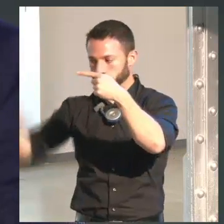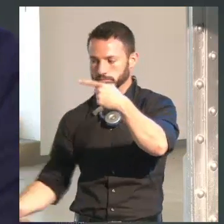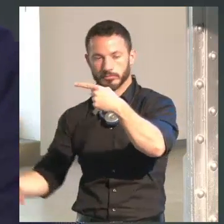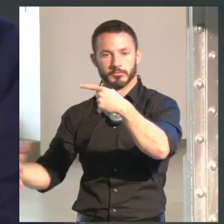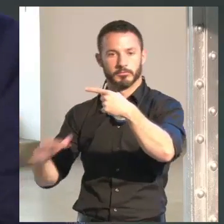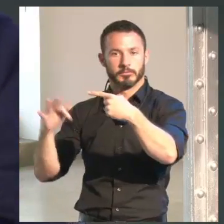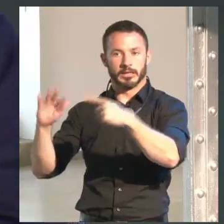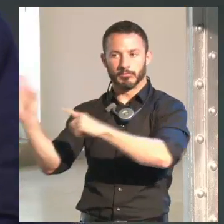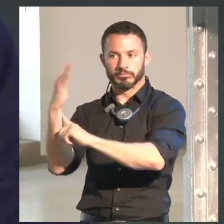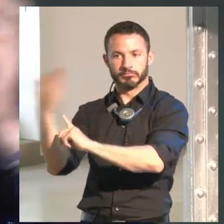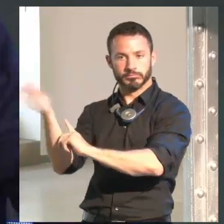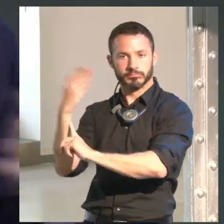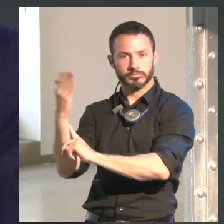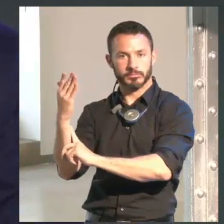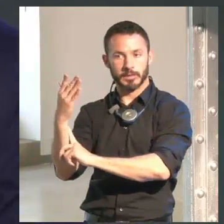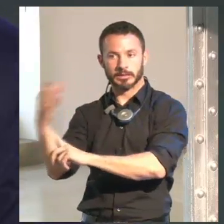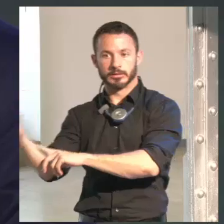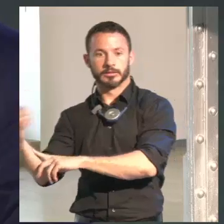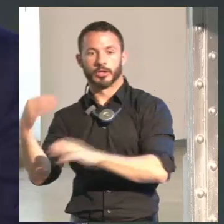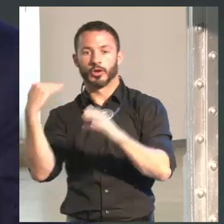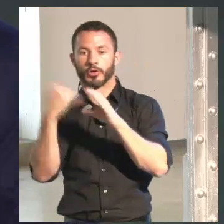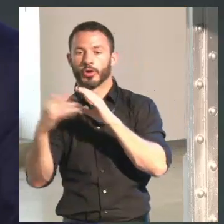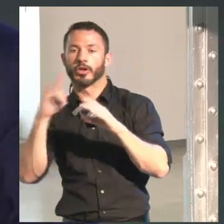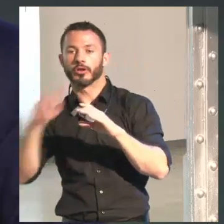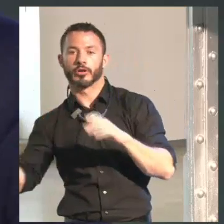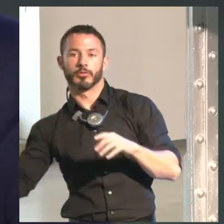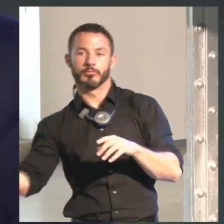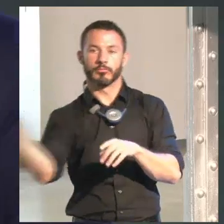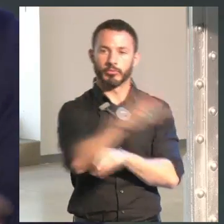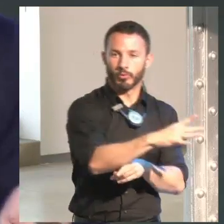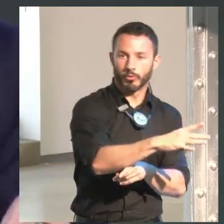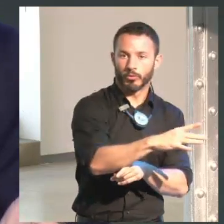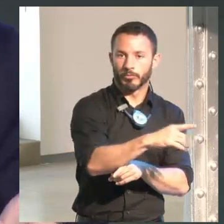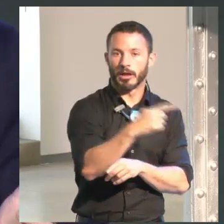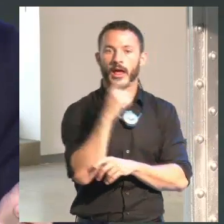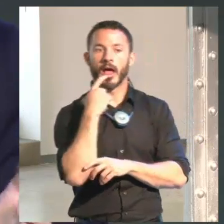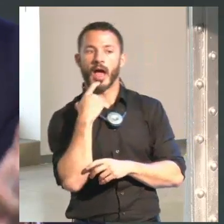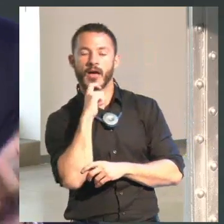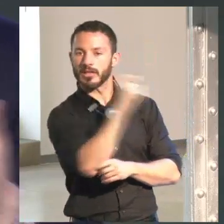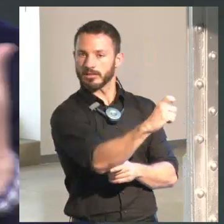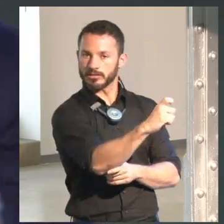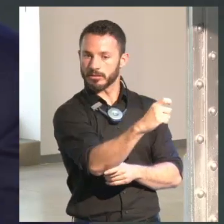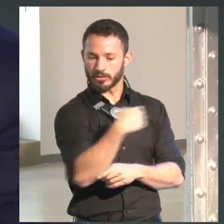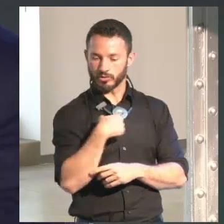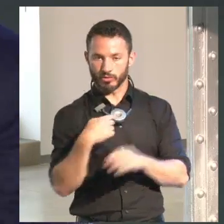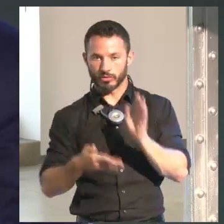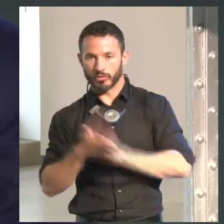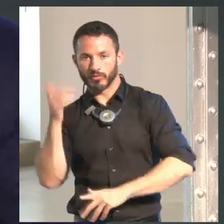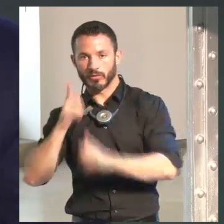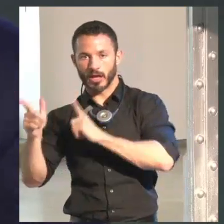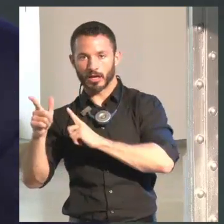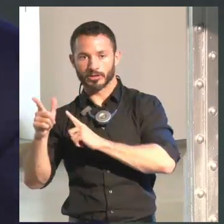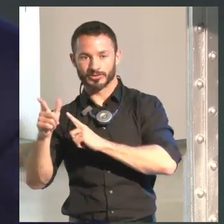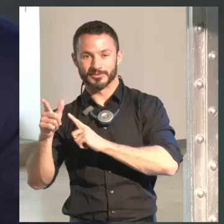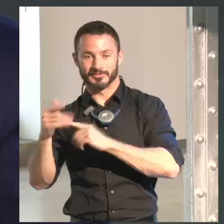los toros y le mando el correíto a tu mujer y a tus niños que sepan que estos 2 días no estás. Perfecto. Y todo eso se basa en la gestión de